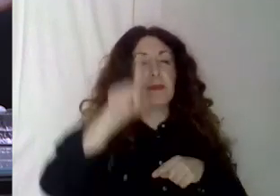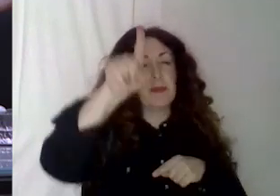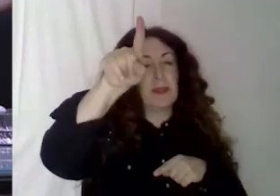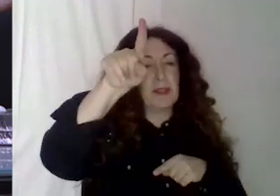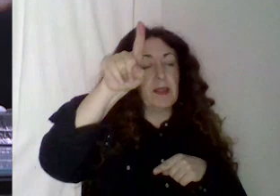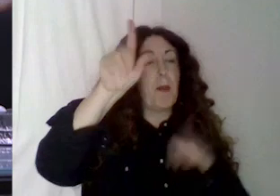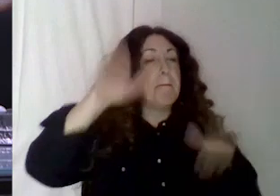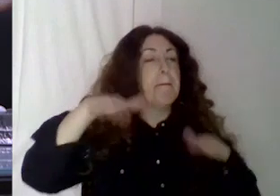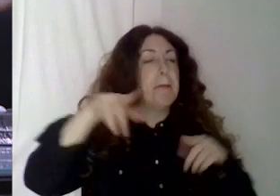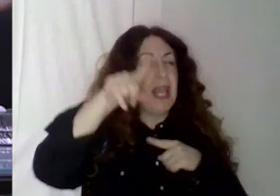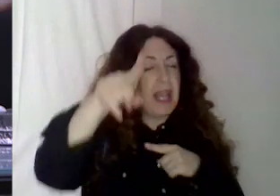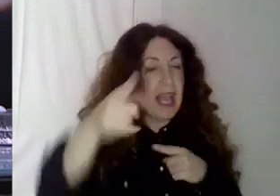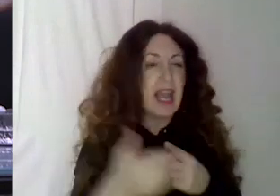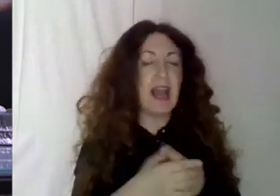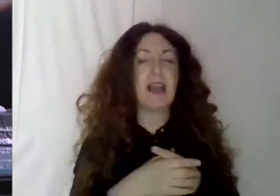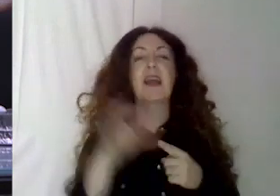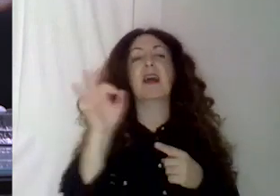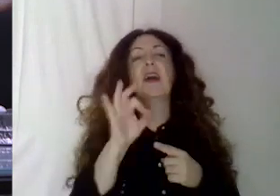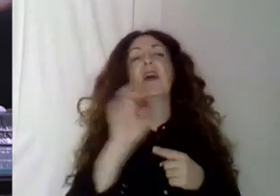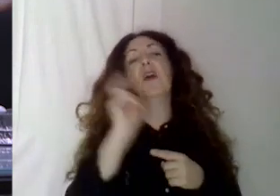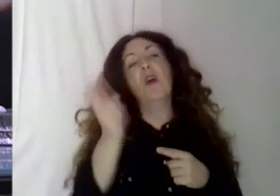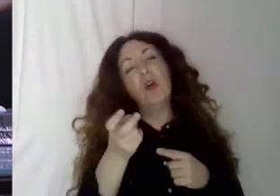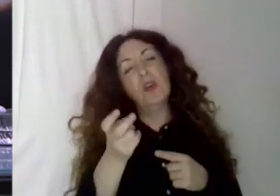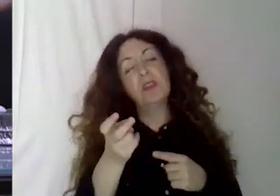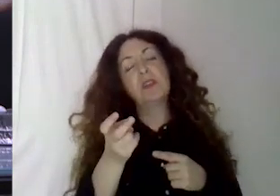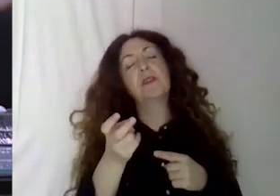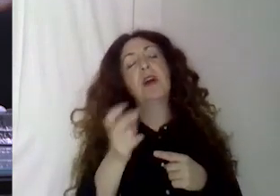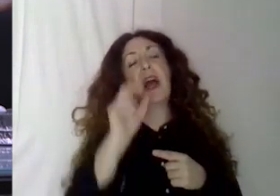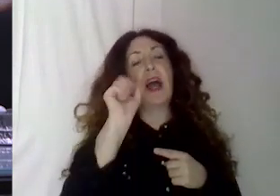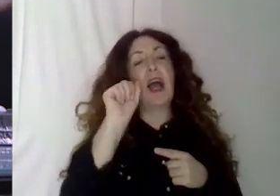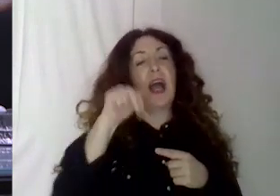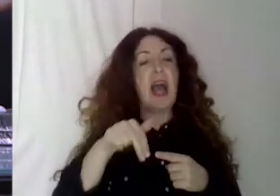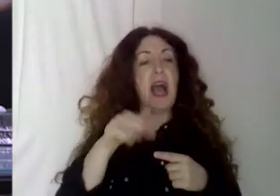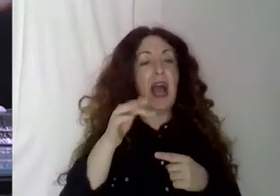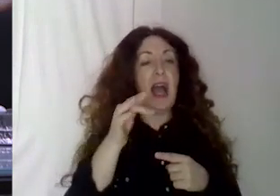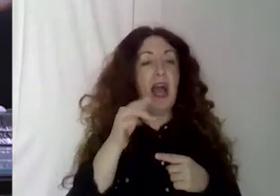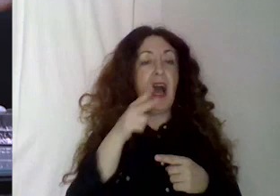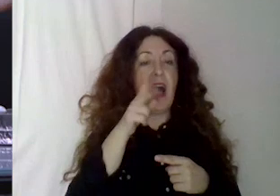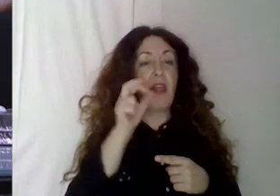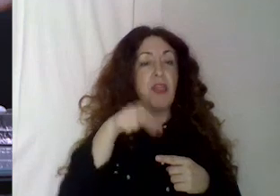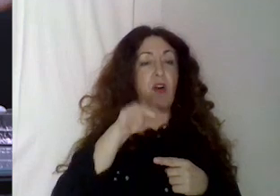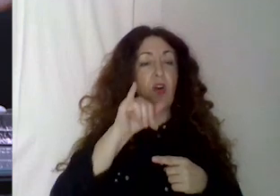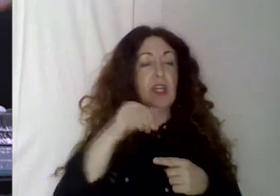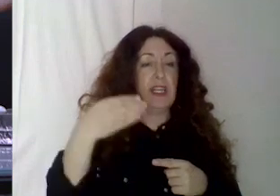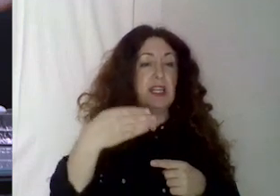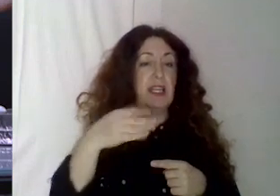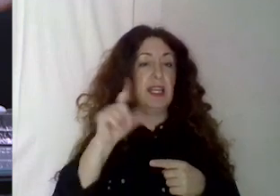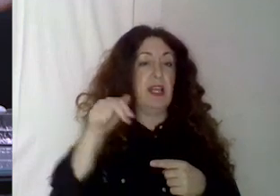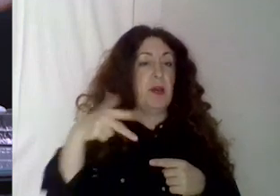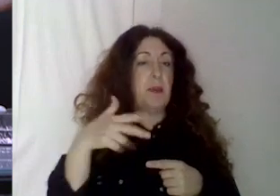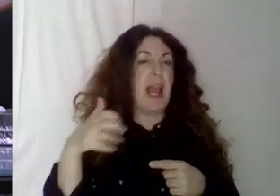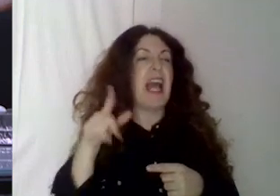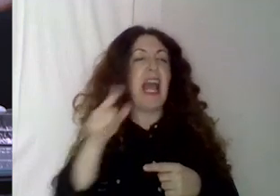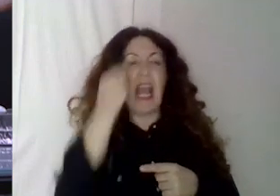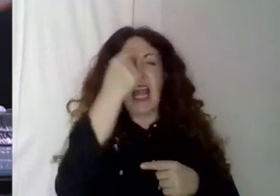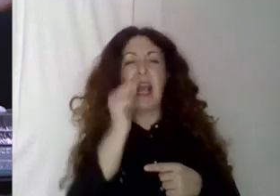los grandes historiadores sea un espía de su majestad, ¿no? La vida privada, la vida privada extraña, no la vida privada anodina que la mayoría